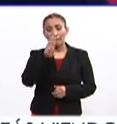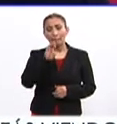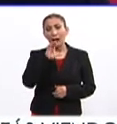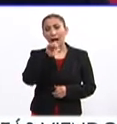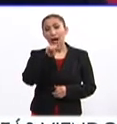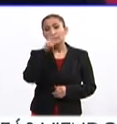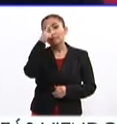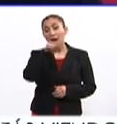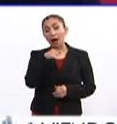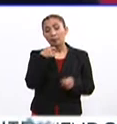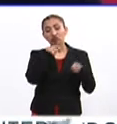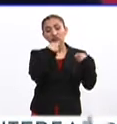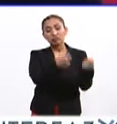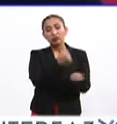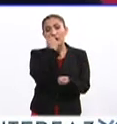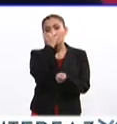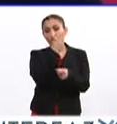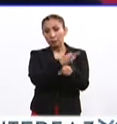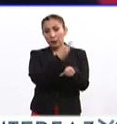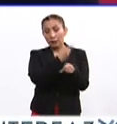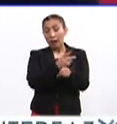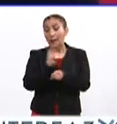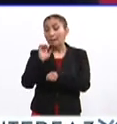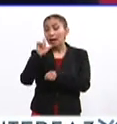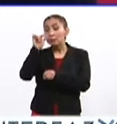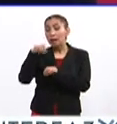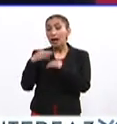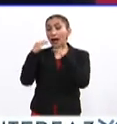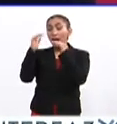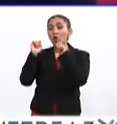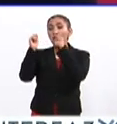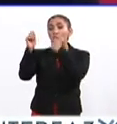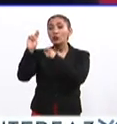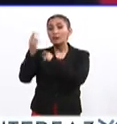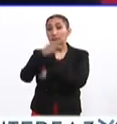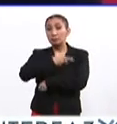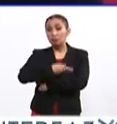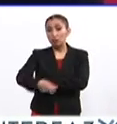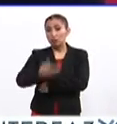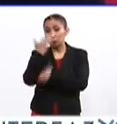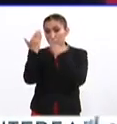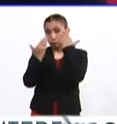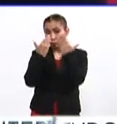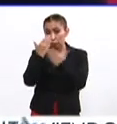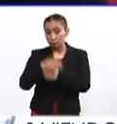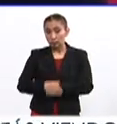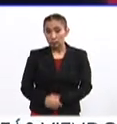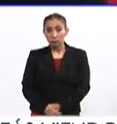Becas para nivel medio superior y becas para universitarios pobres